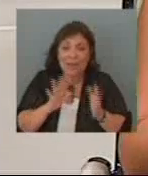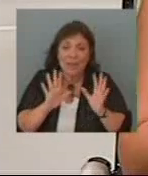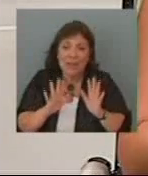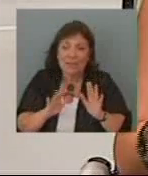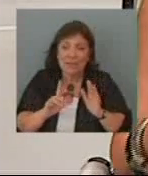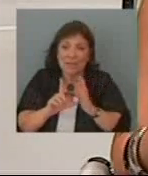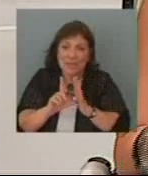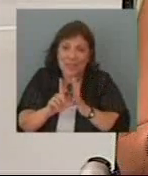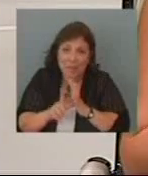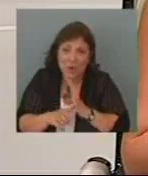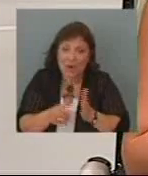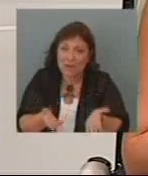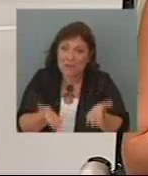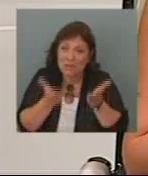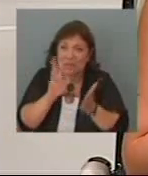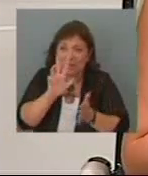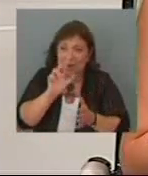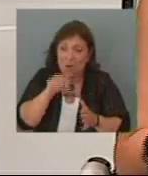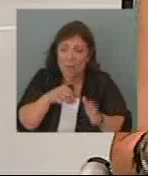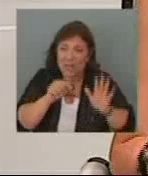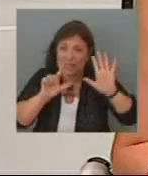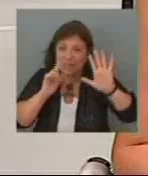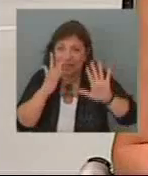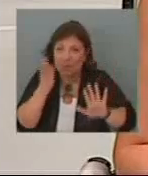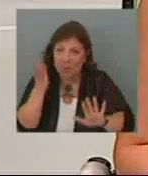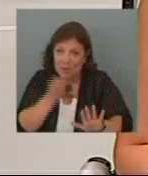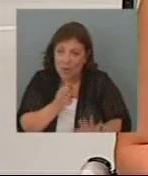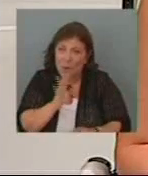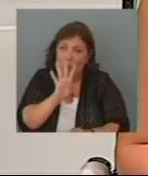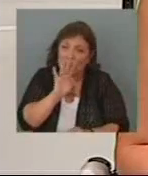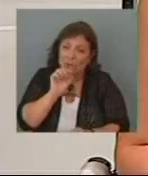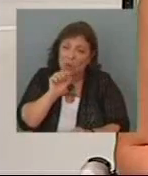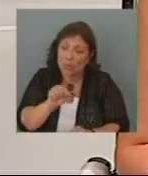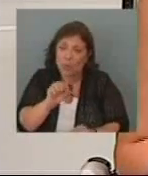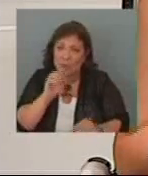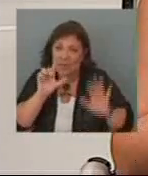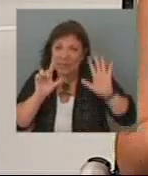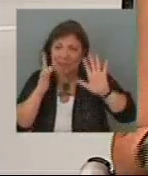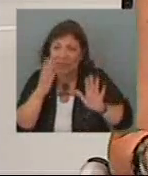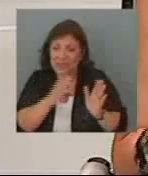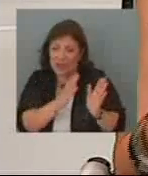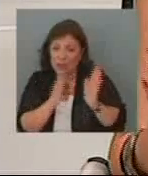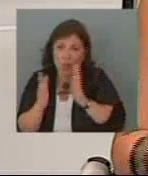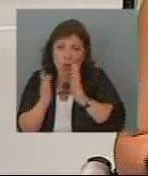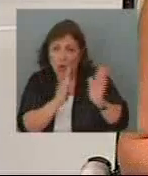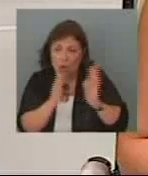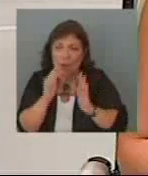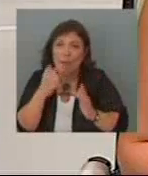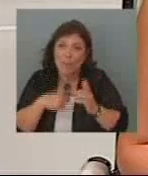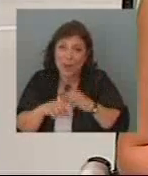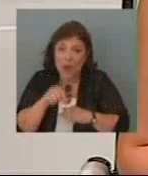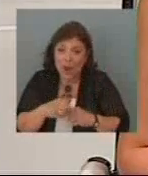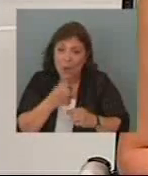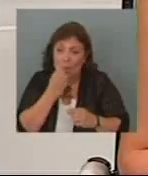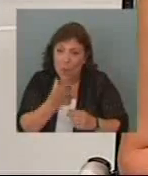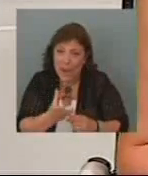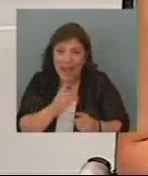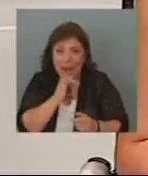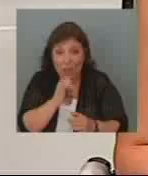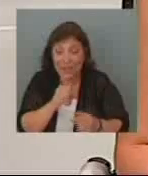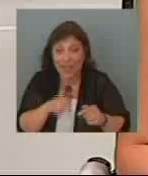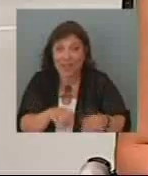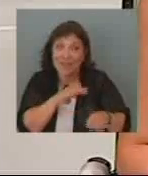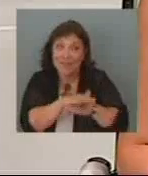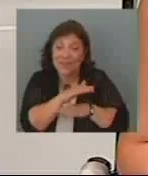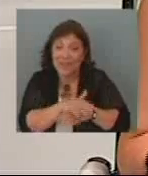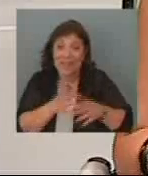poquito y va a crecer entre el 3,75% y el 4,75%. Pero por ahora son buenas noticias, y felicitar entonces a